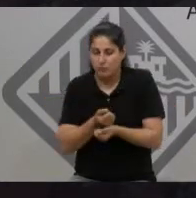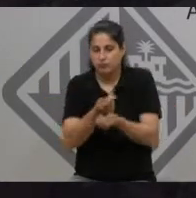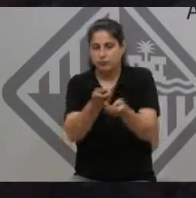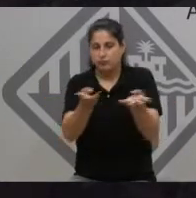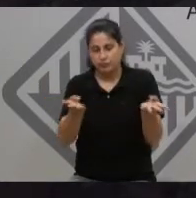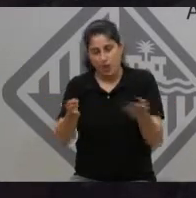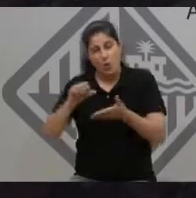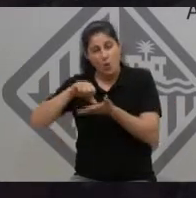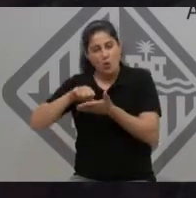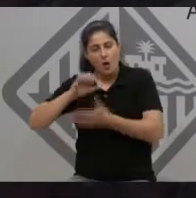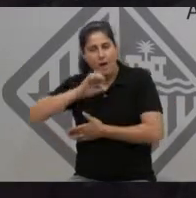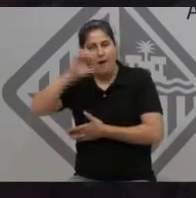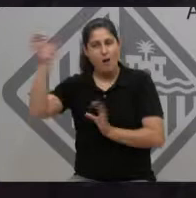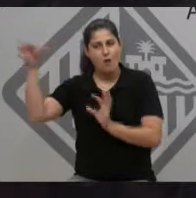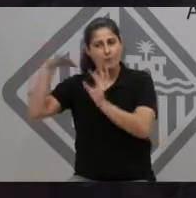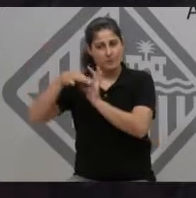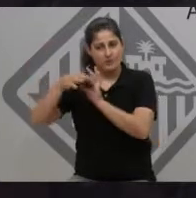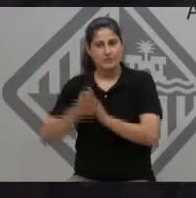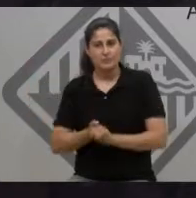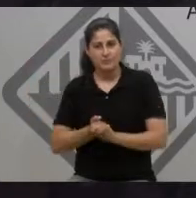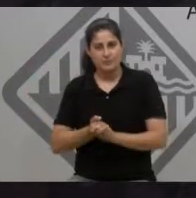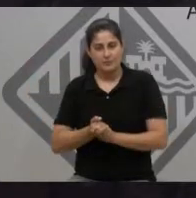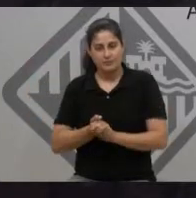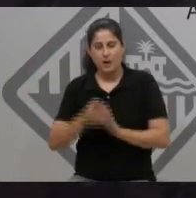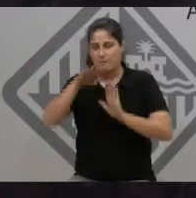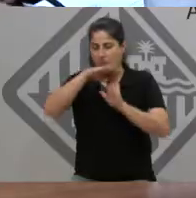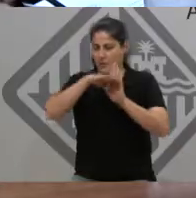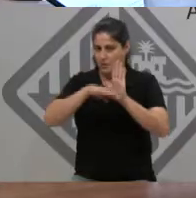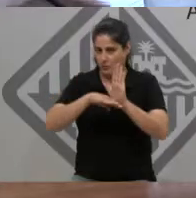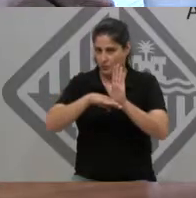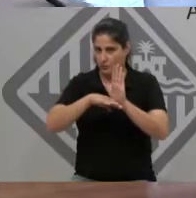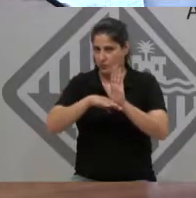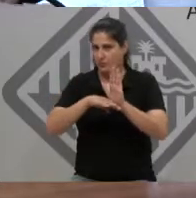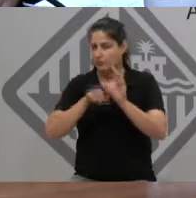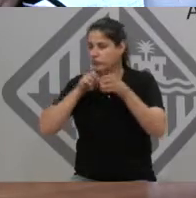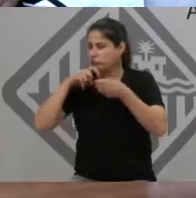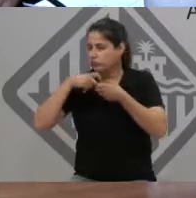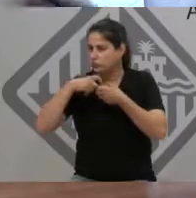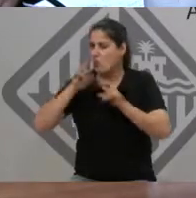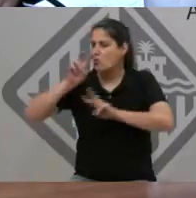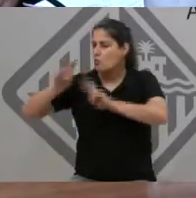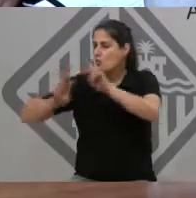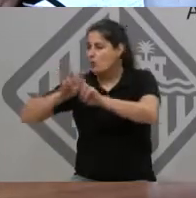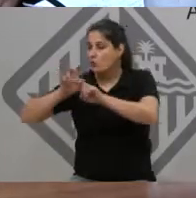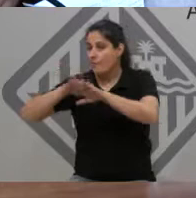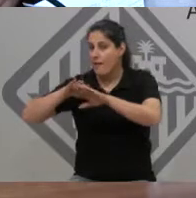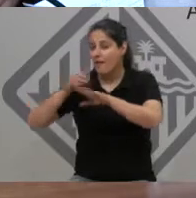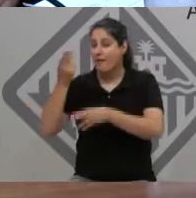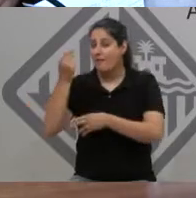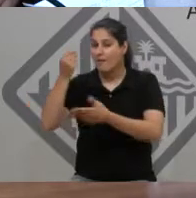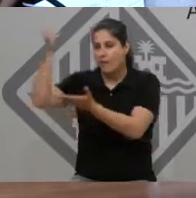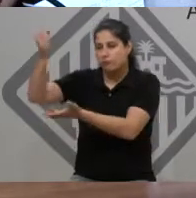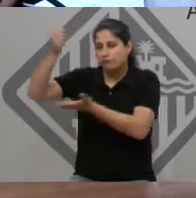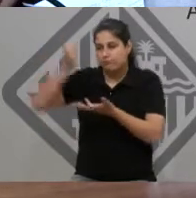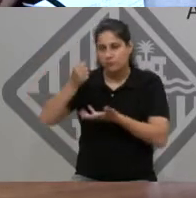europea. Y llevamos también tres años participando en programas y buscando, y en algunos casos hasta consiguiendo financiación externa, como